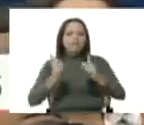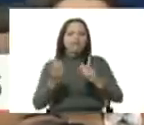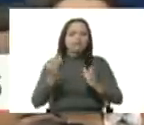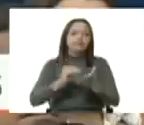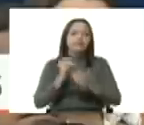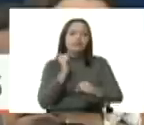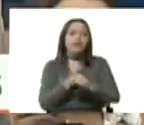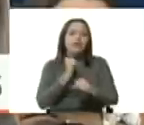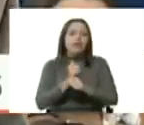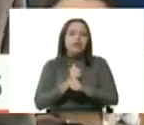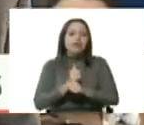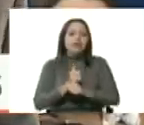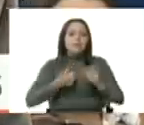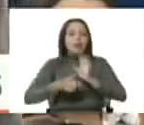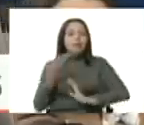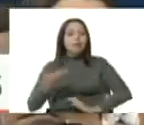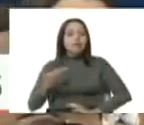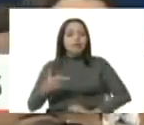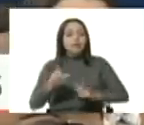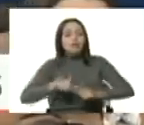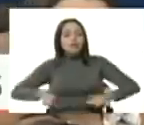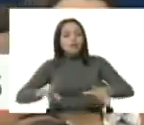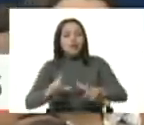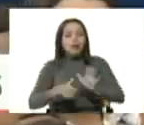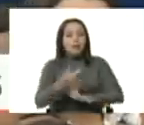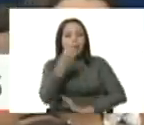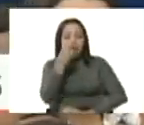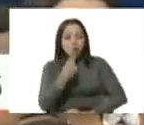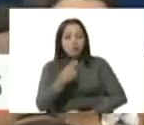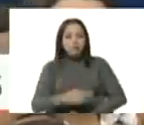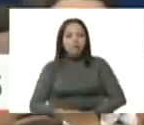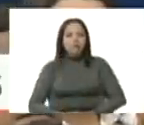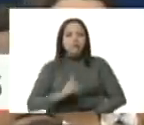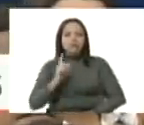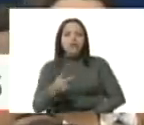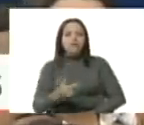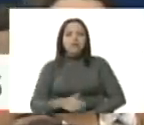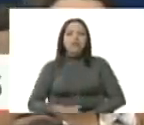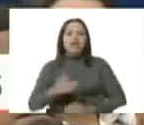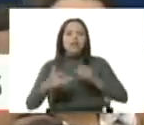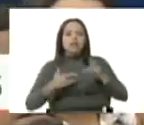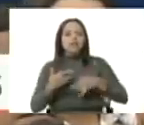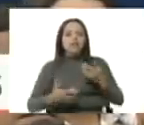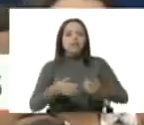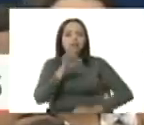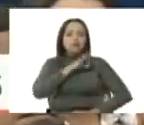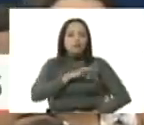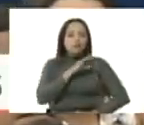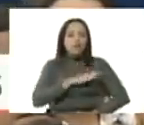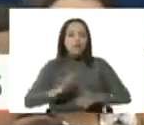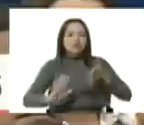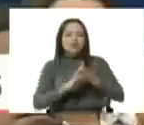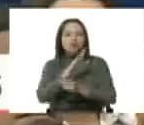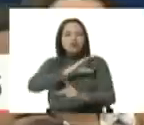todo en los sectores más vulnerables. También dentro del área social, presidente, está el tema de la